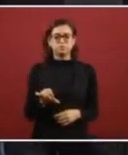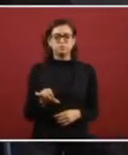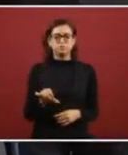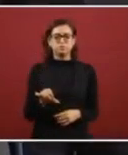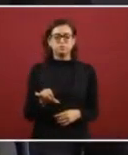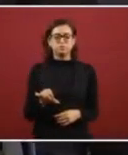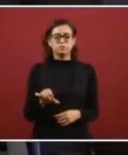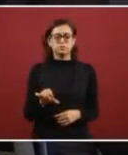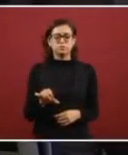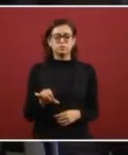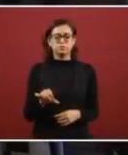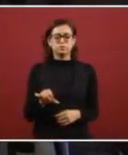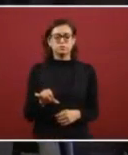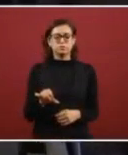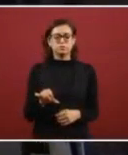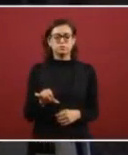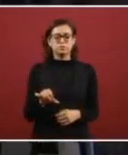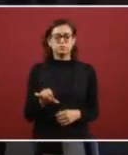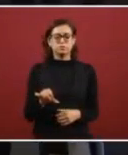se va